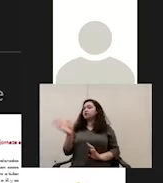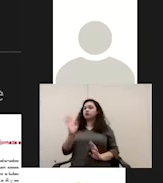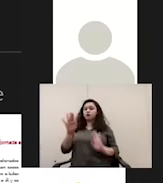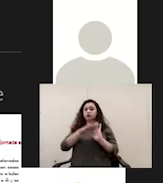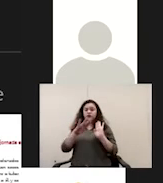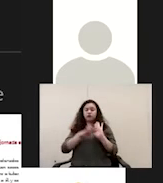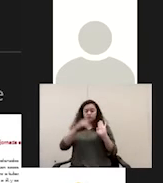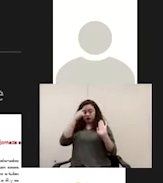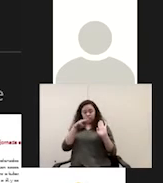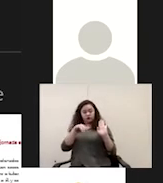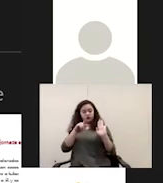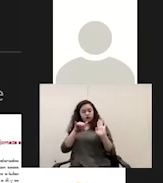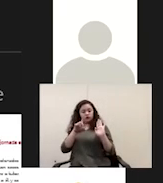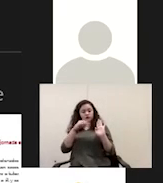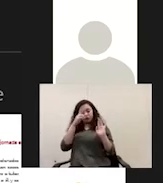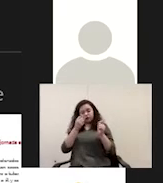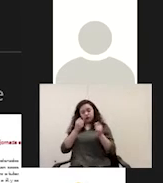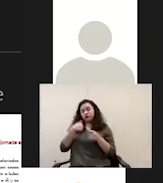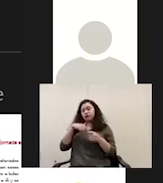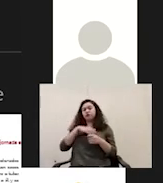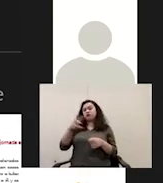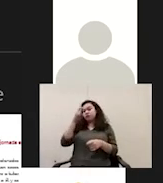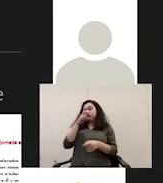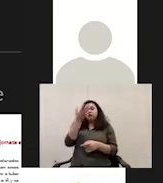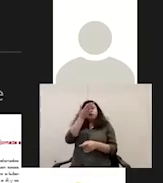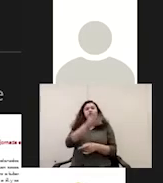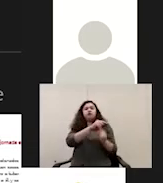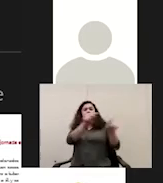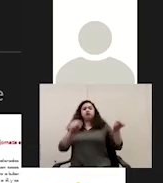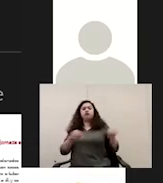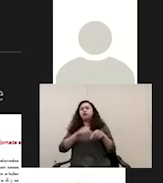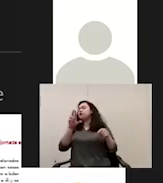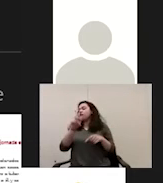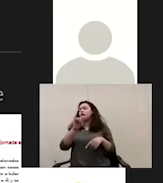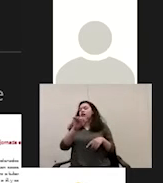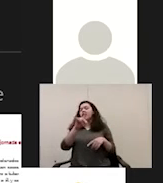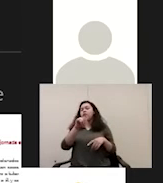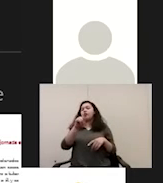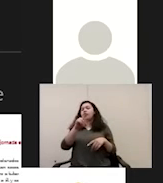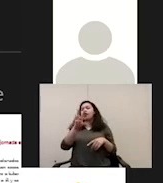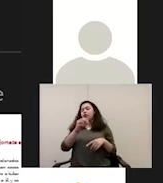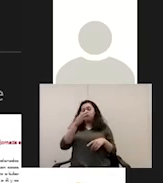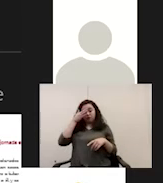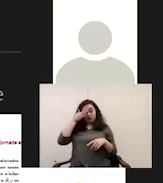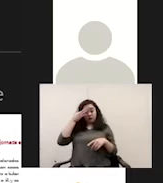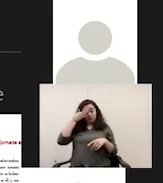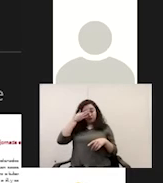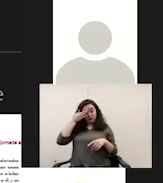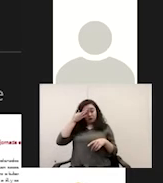medidas de seguridad ya no lo exigimos, ¿sí? Entonces es importante que ustedes tomen en cuenta esa